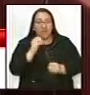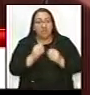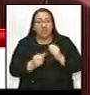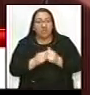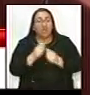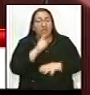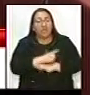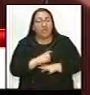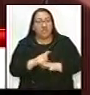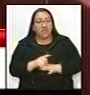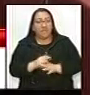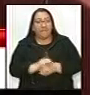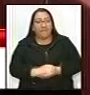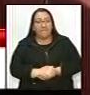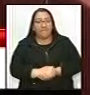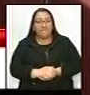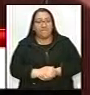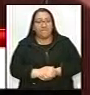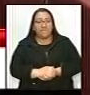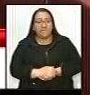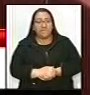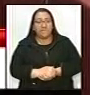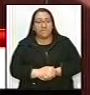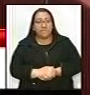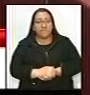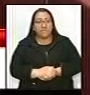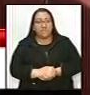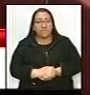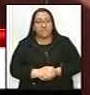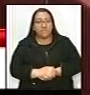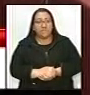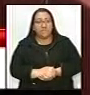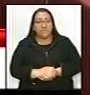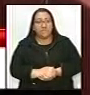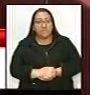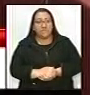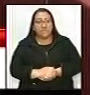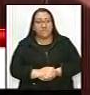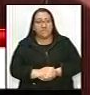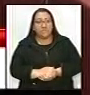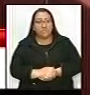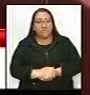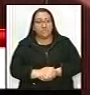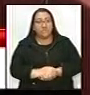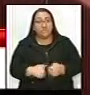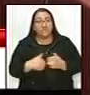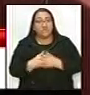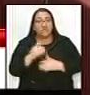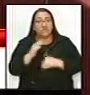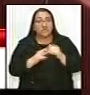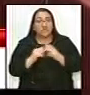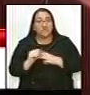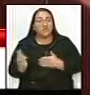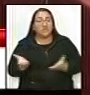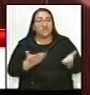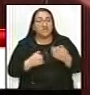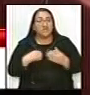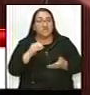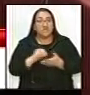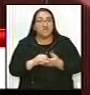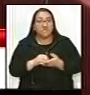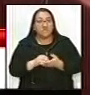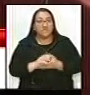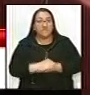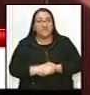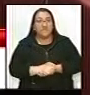desarrollo la utilización y la masificación de la banda ancha despliegue de infraestructura servicios contenidos aplicaciones